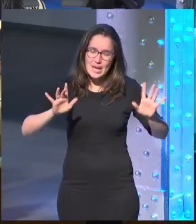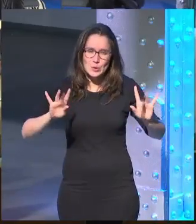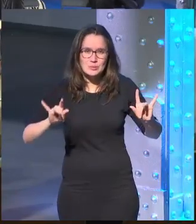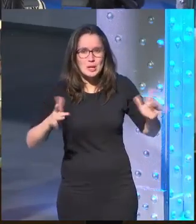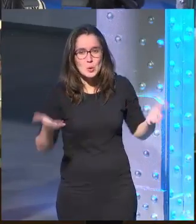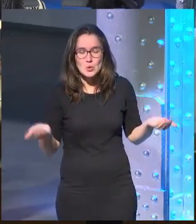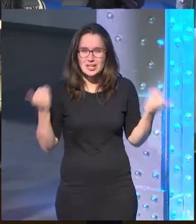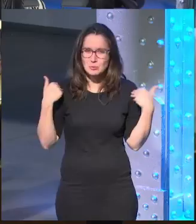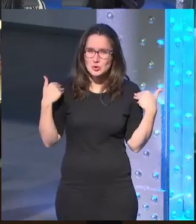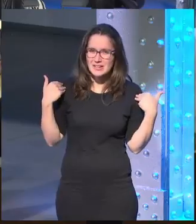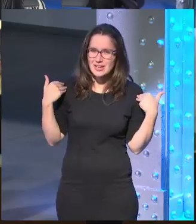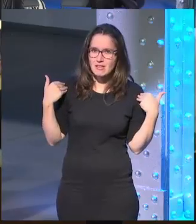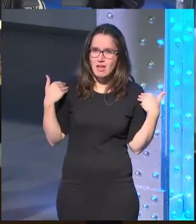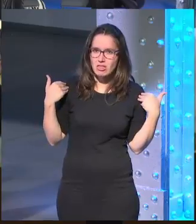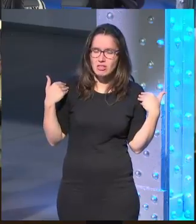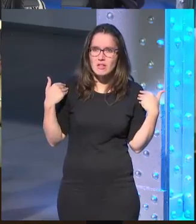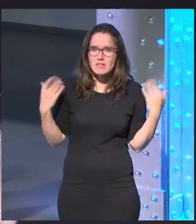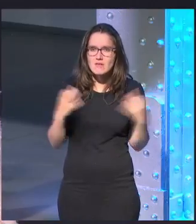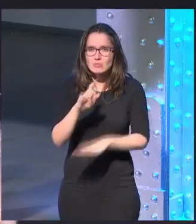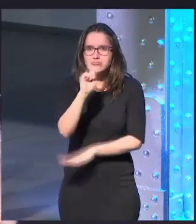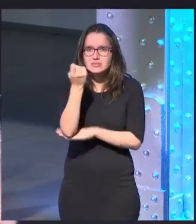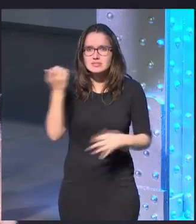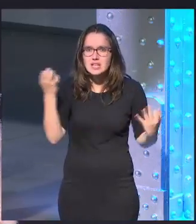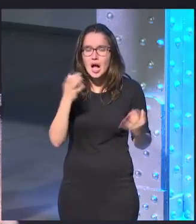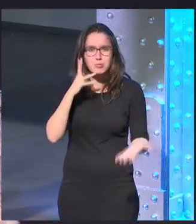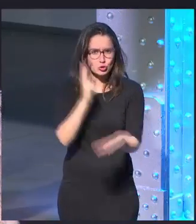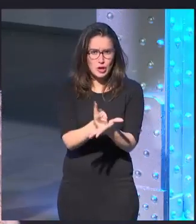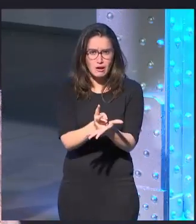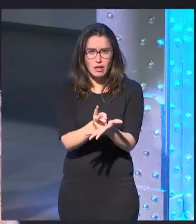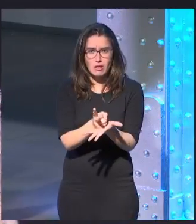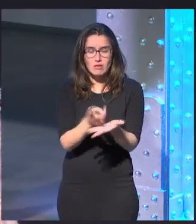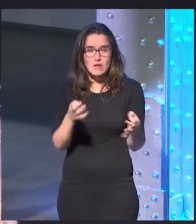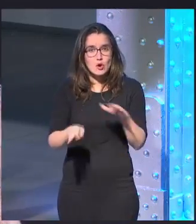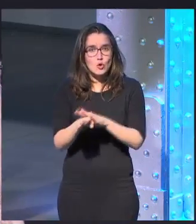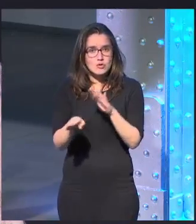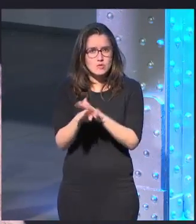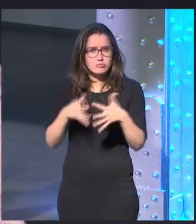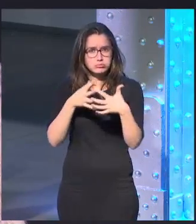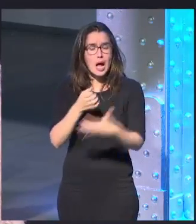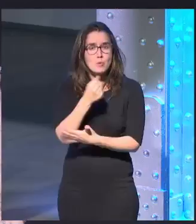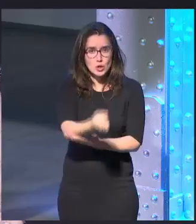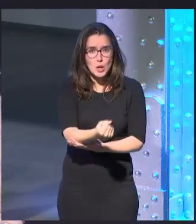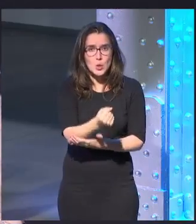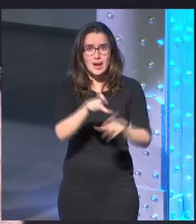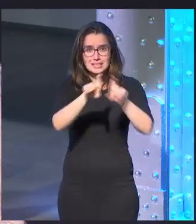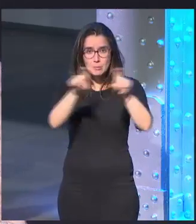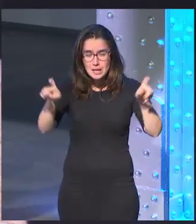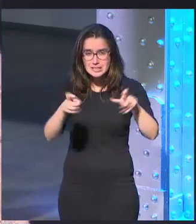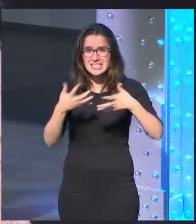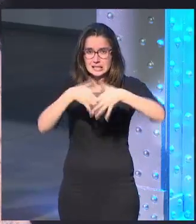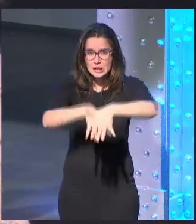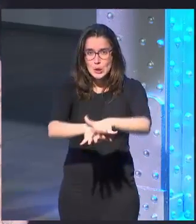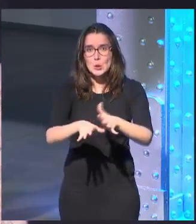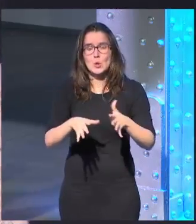tenemos responsabilidad y que tenemos que conseguir también apostar por ellos y que tenemos que seguir efectivamente apoyando a las empresas de